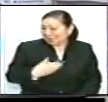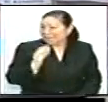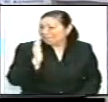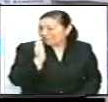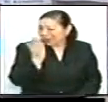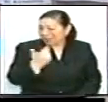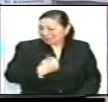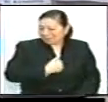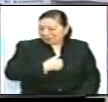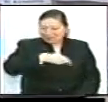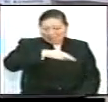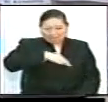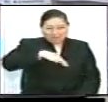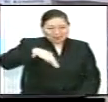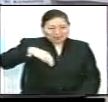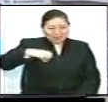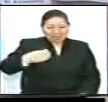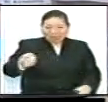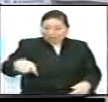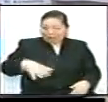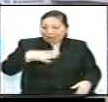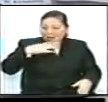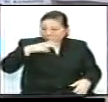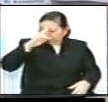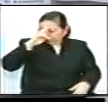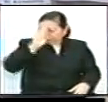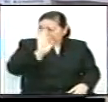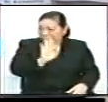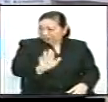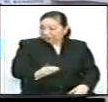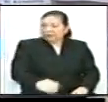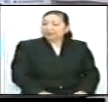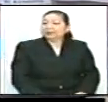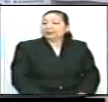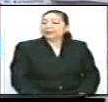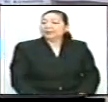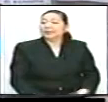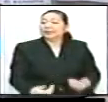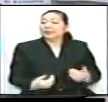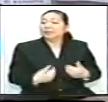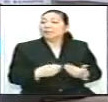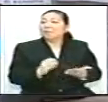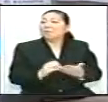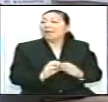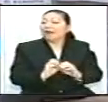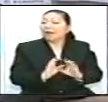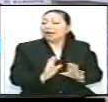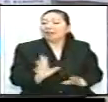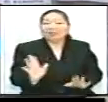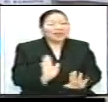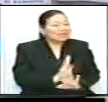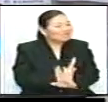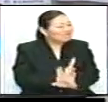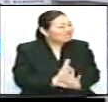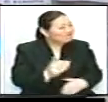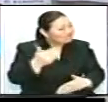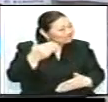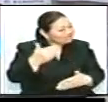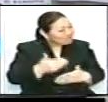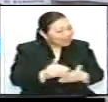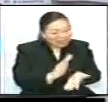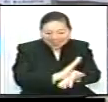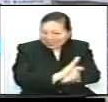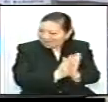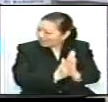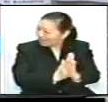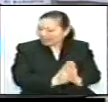es el propio ministro de Economía que ha venido acá, y con todo respeto que se merece, por supuesto, tenemos que aclararle que aquí nadie lo ha obstruido de ninguna